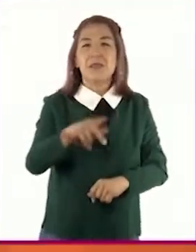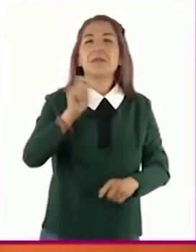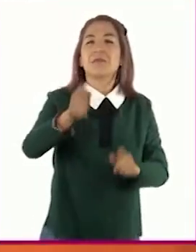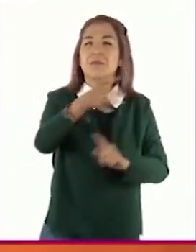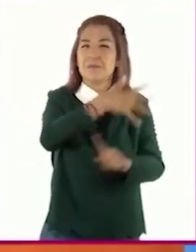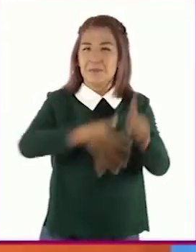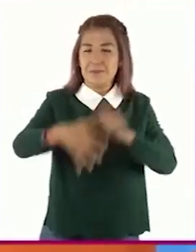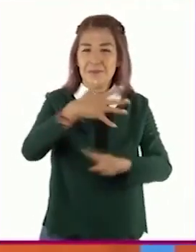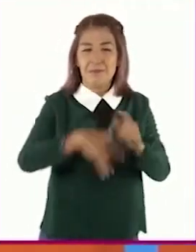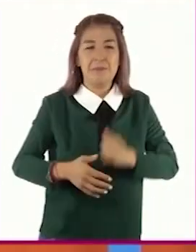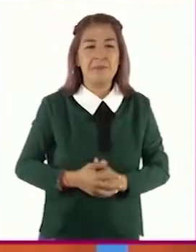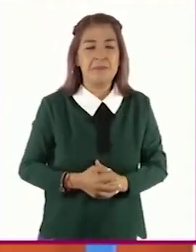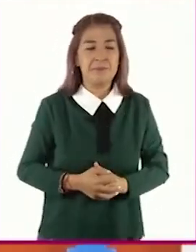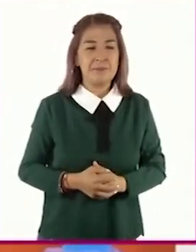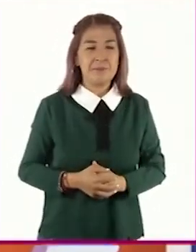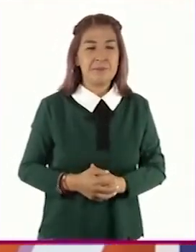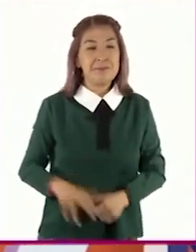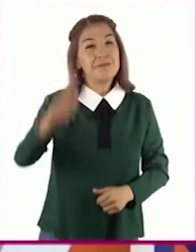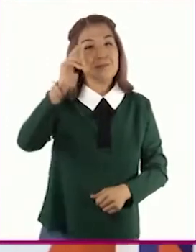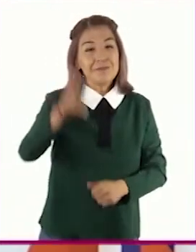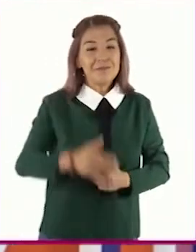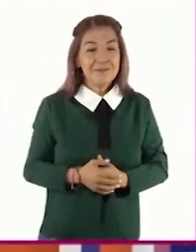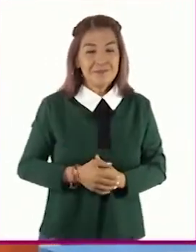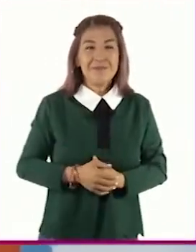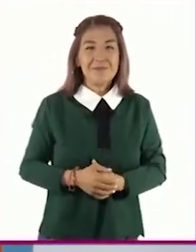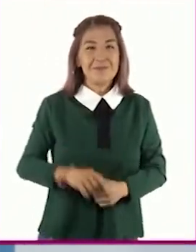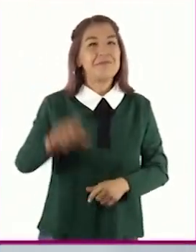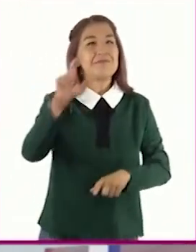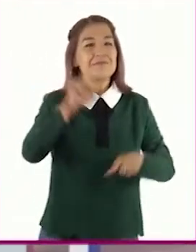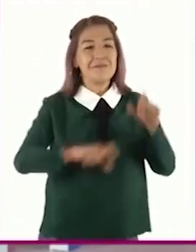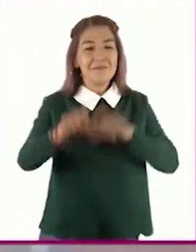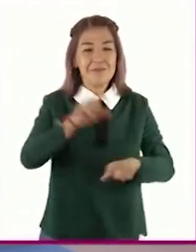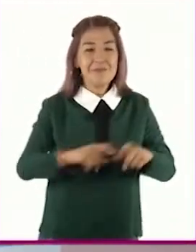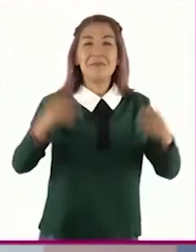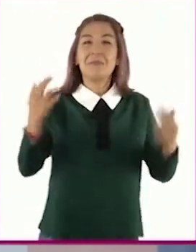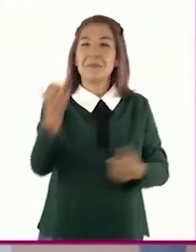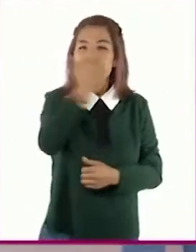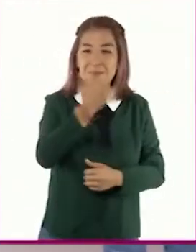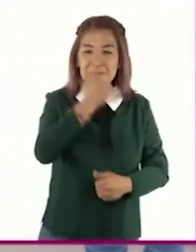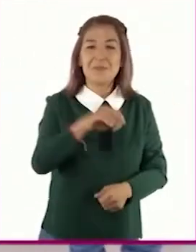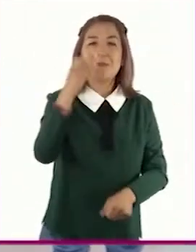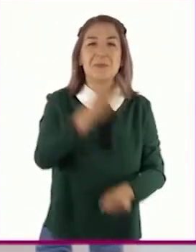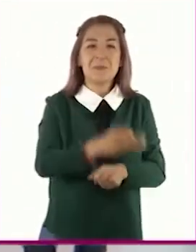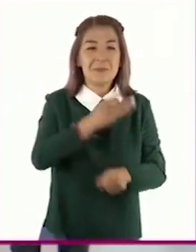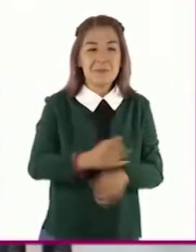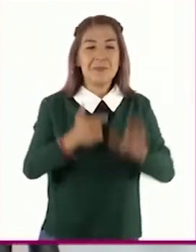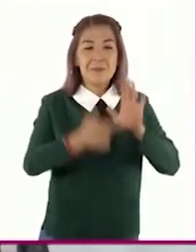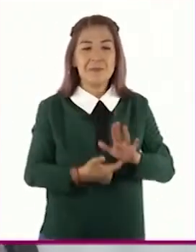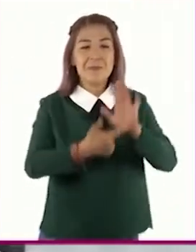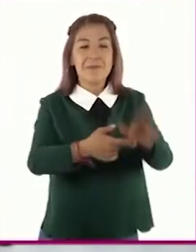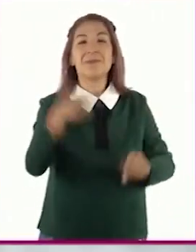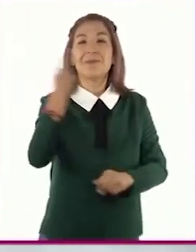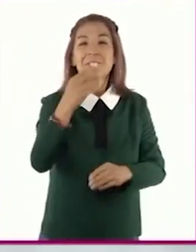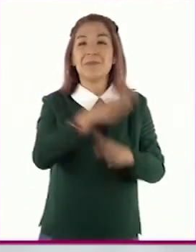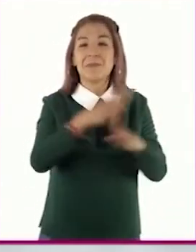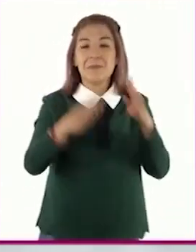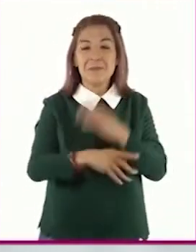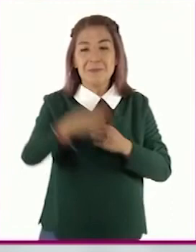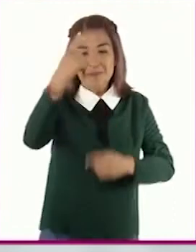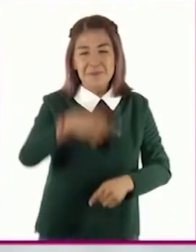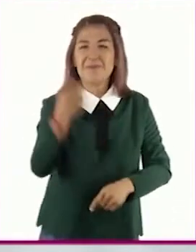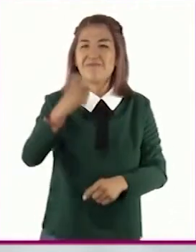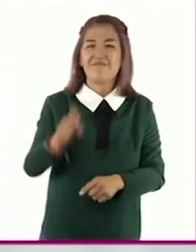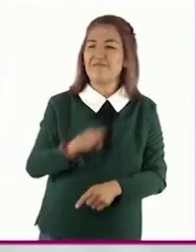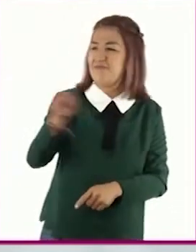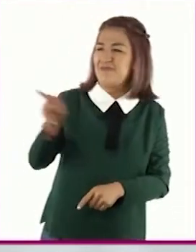entorno. ¿Qué tal, quimiagentes? Les mando la quimiseñal con los materiales que necesitaremos para combatir a